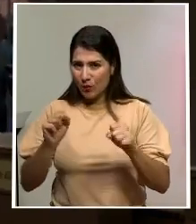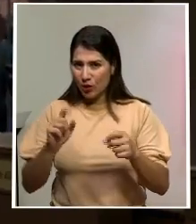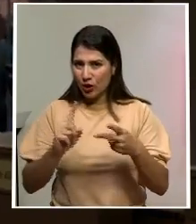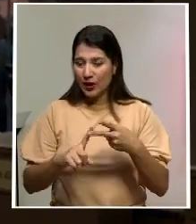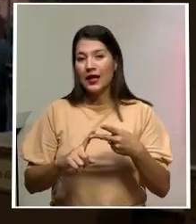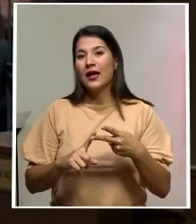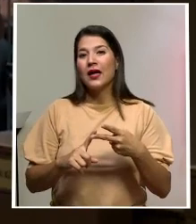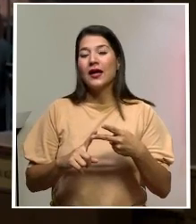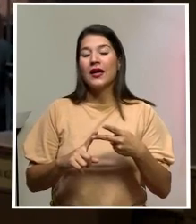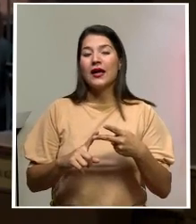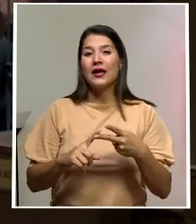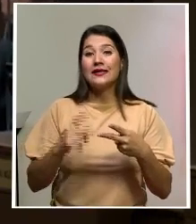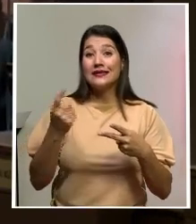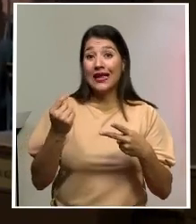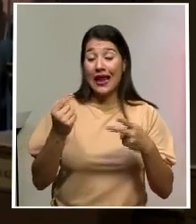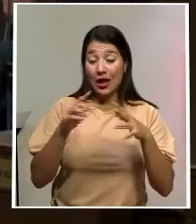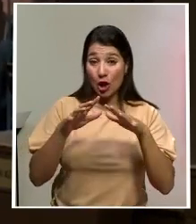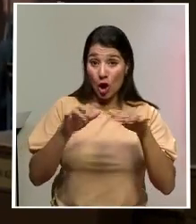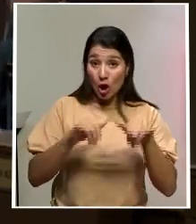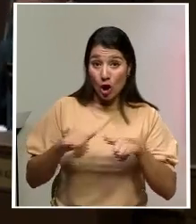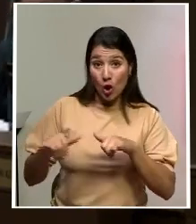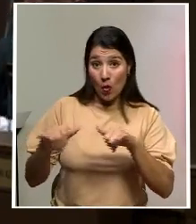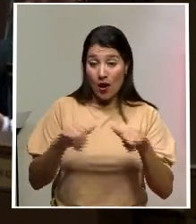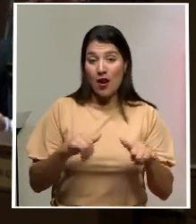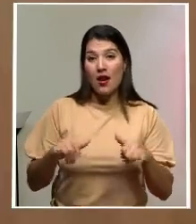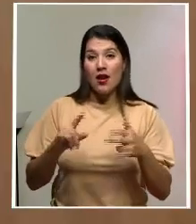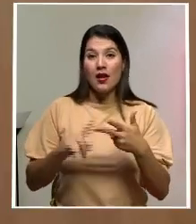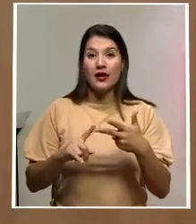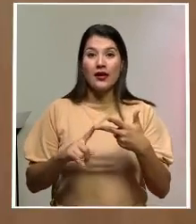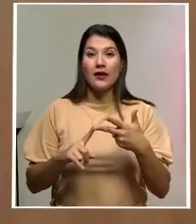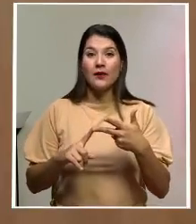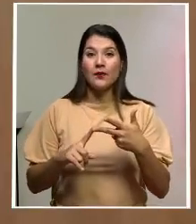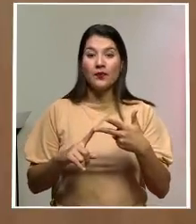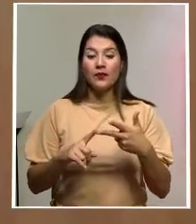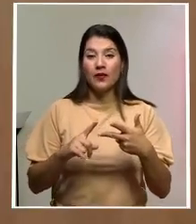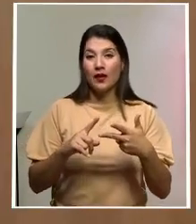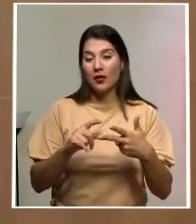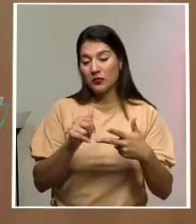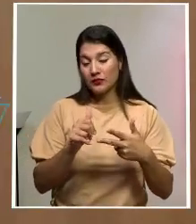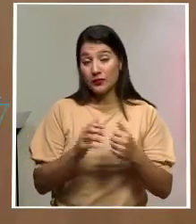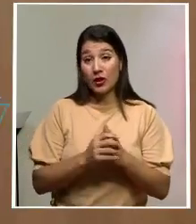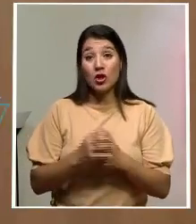salario global. Estamos tratando de construir una consulta que